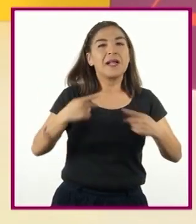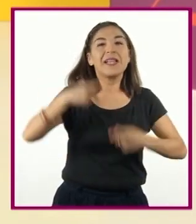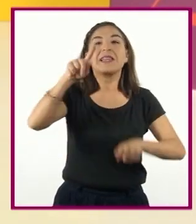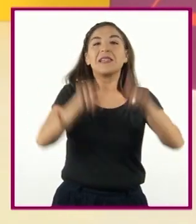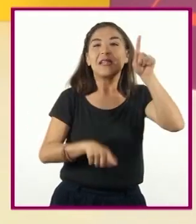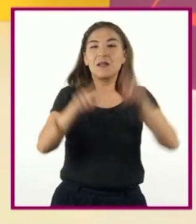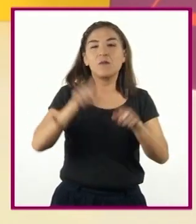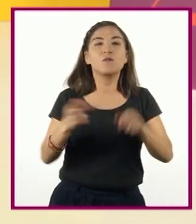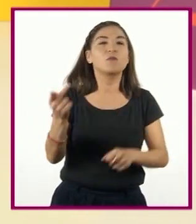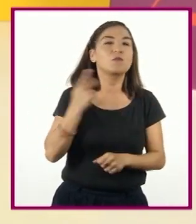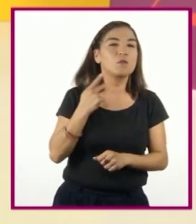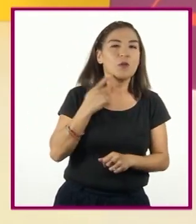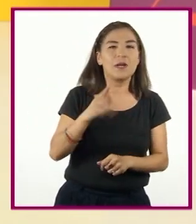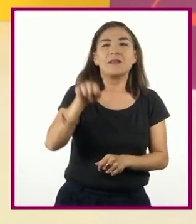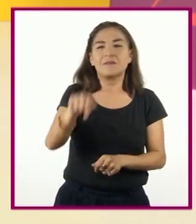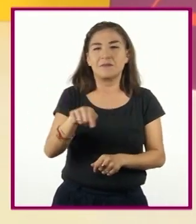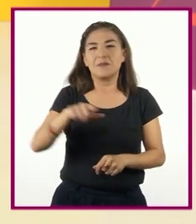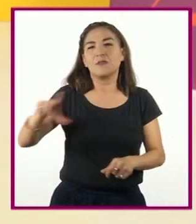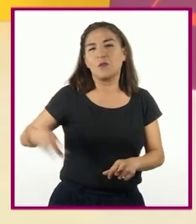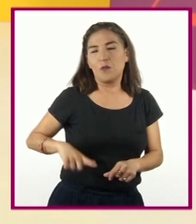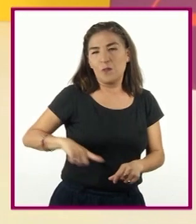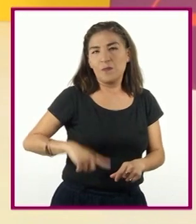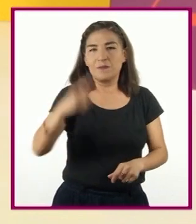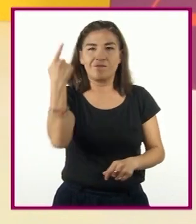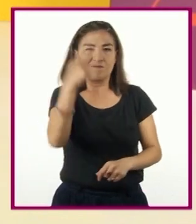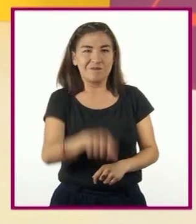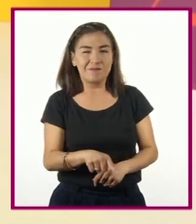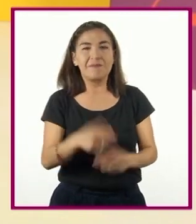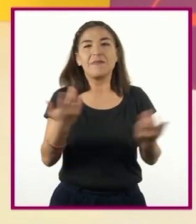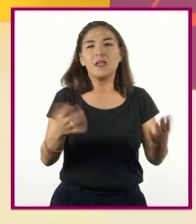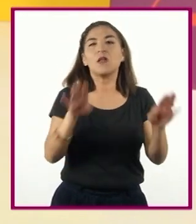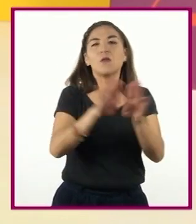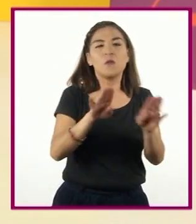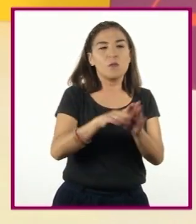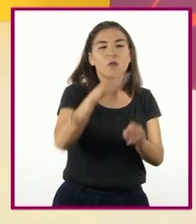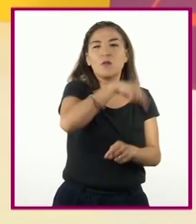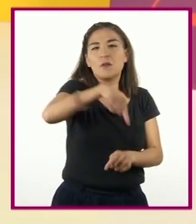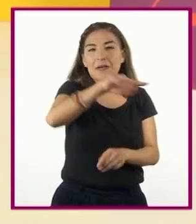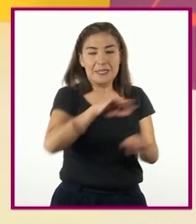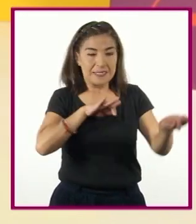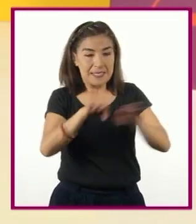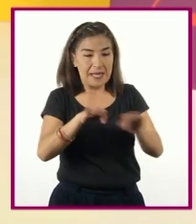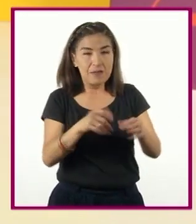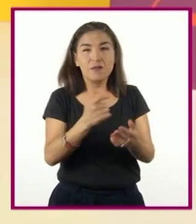la política pública que impulsa el Estado, de la generación de empleos,